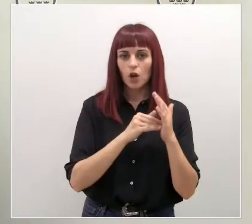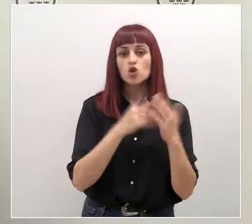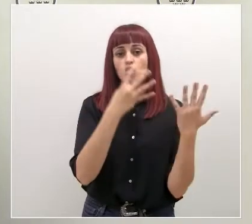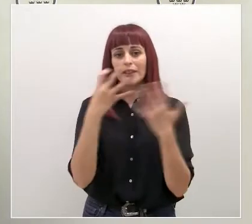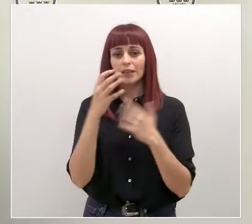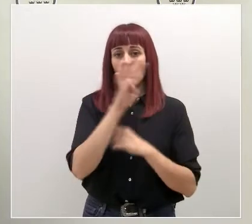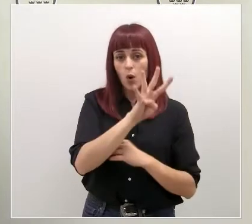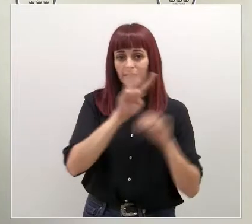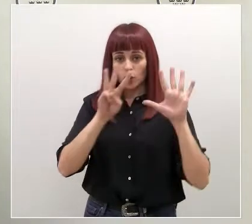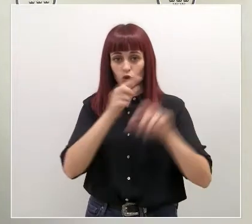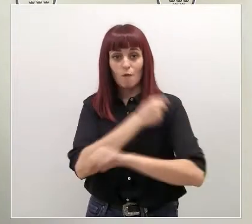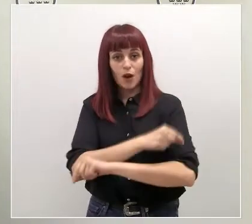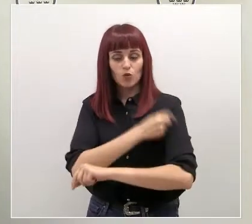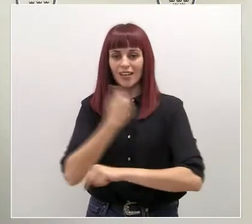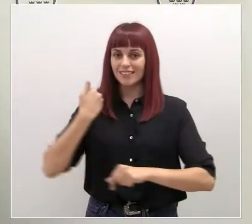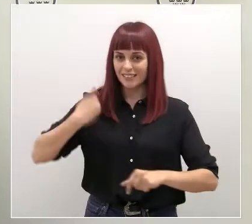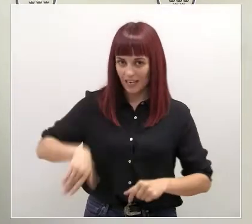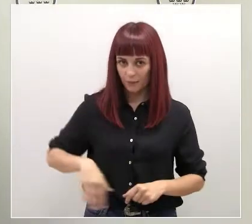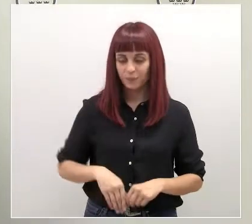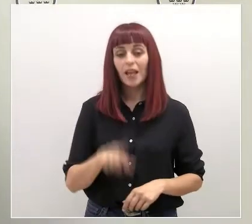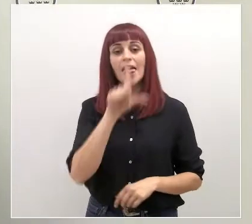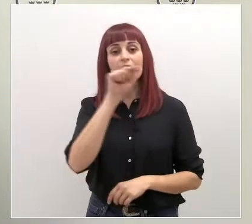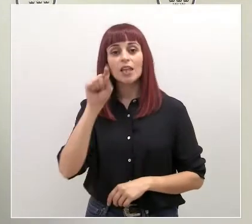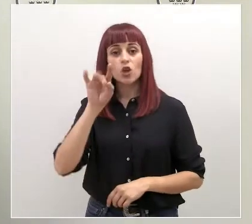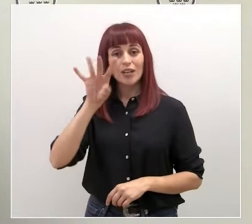419.948 vacunas administradas y de ellas